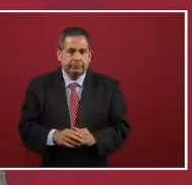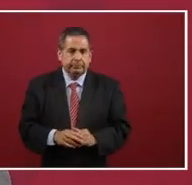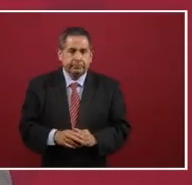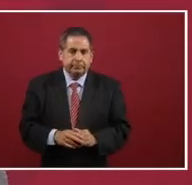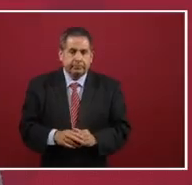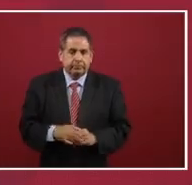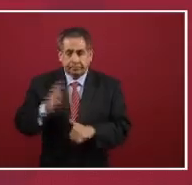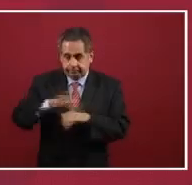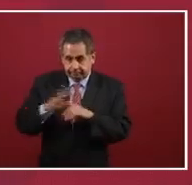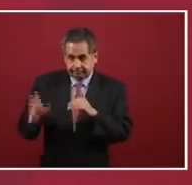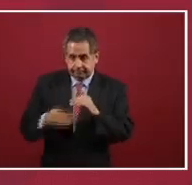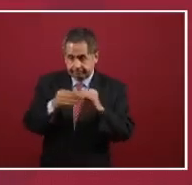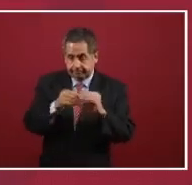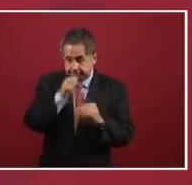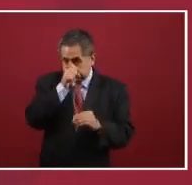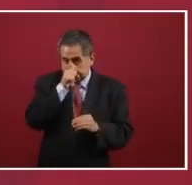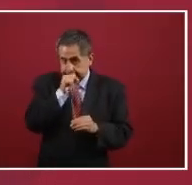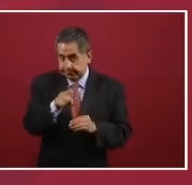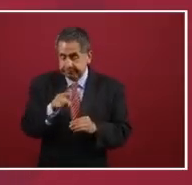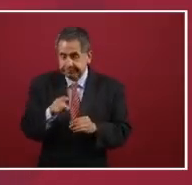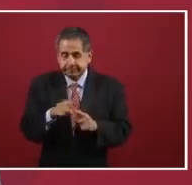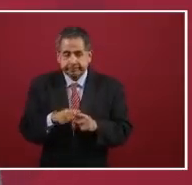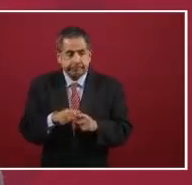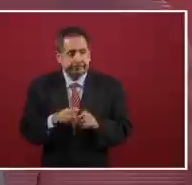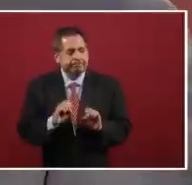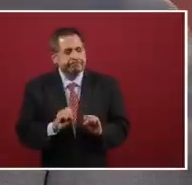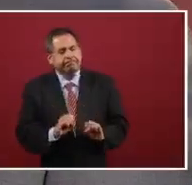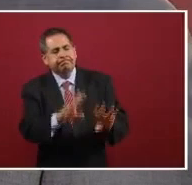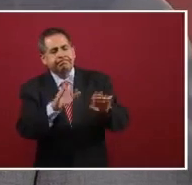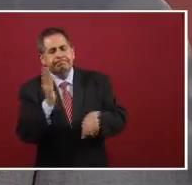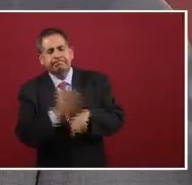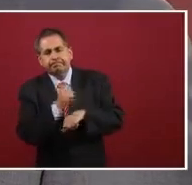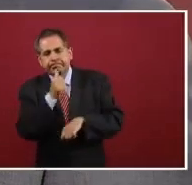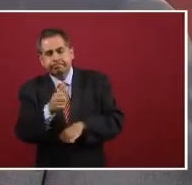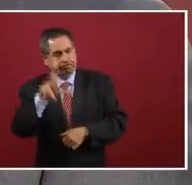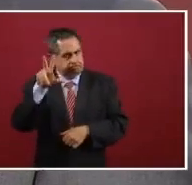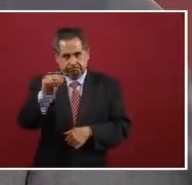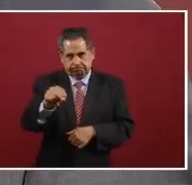Y agrego, cero impunidad.